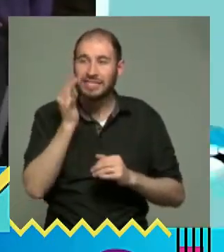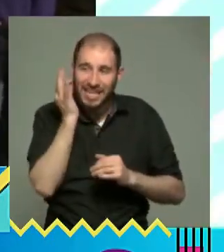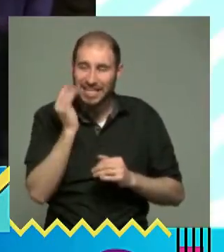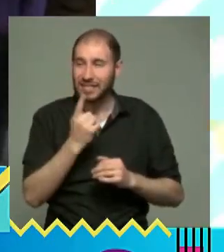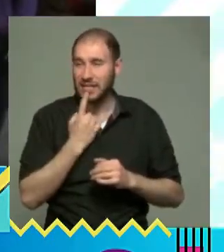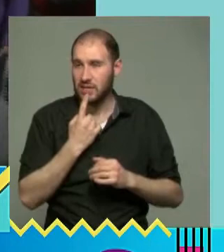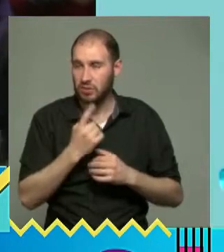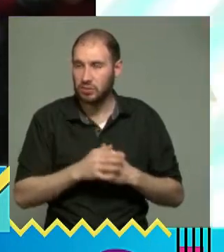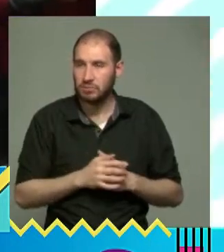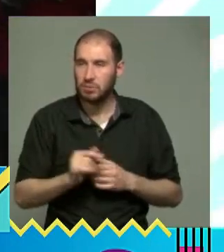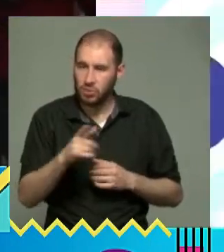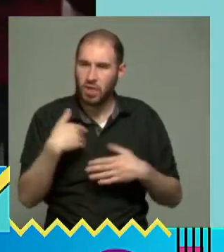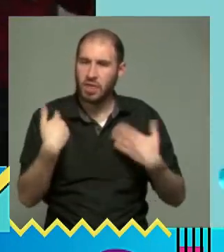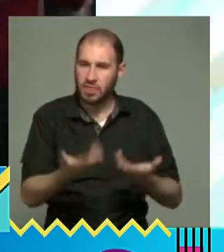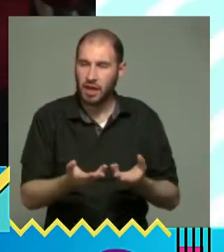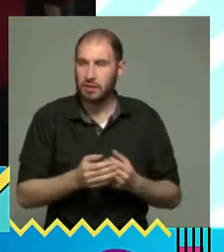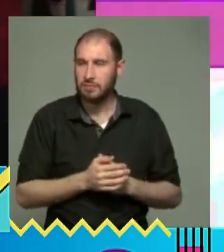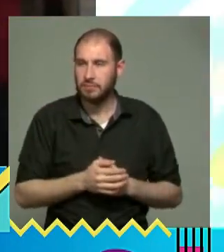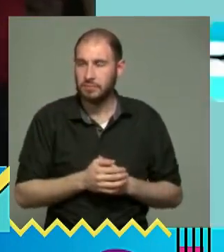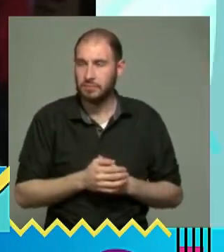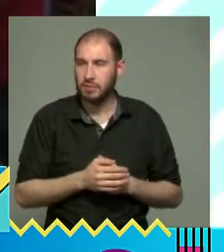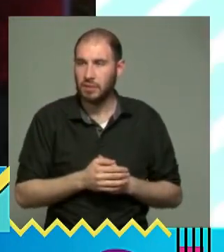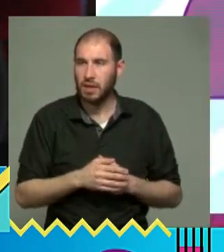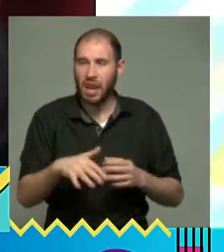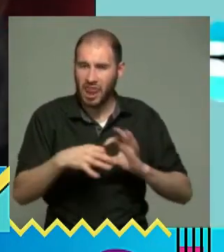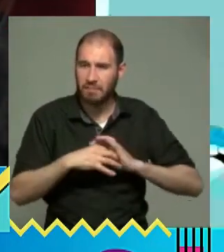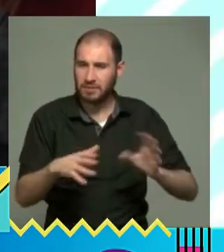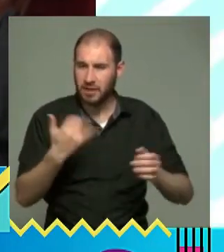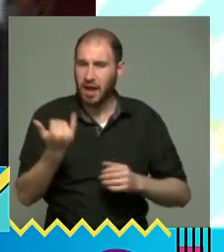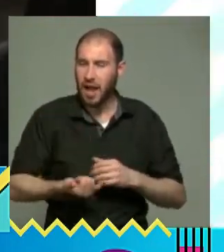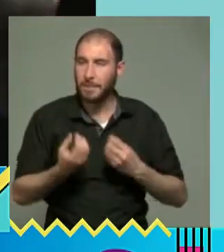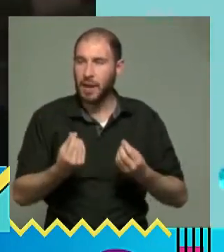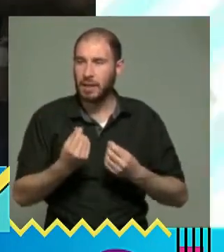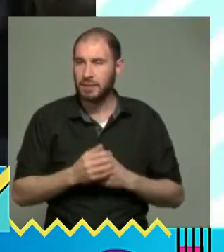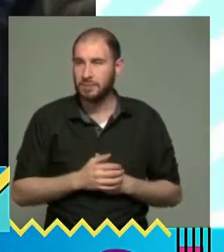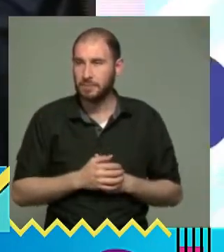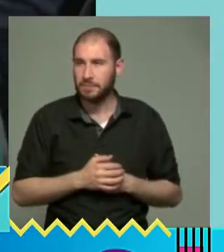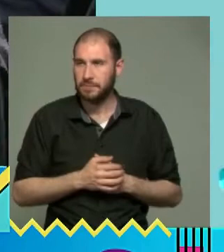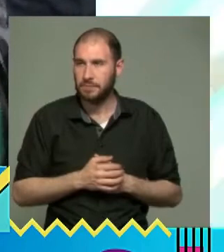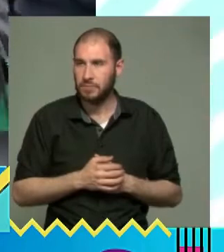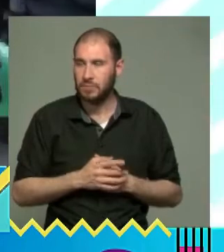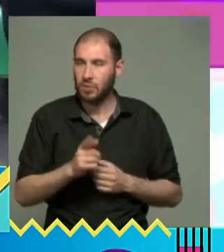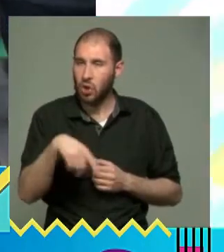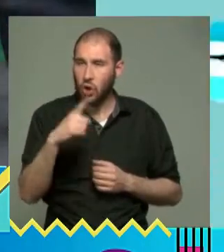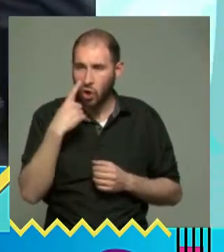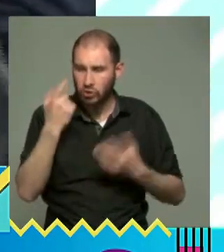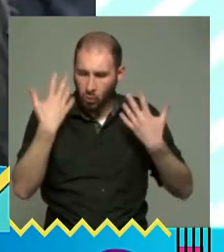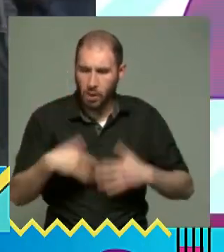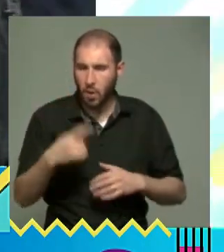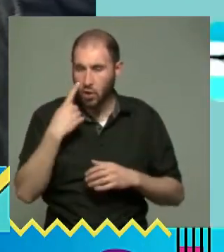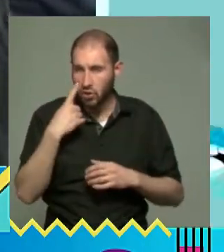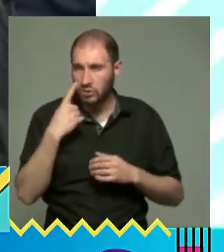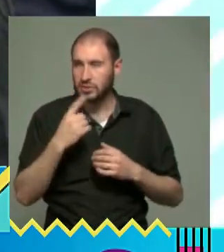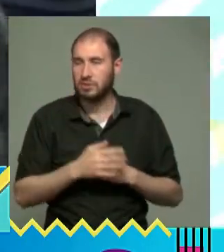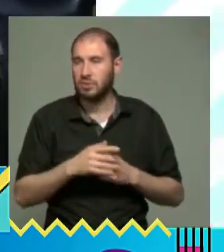los niños puedan gozar de las mínimas libertades para poder conocer su cuerpo y poder